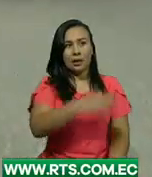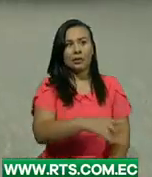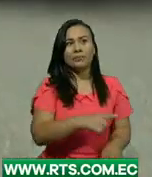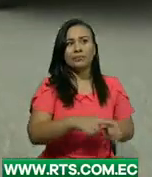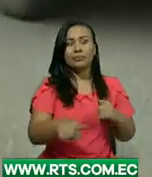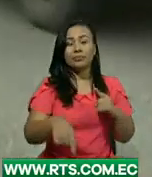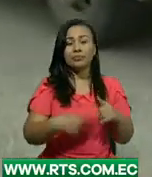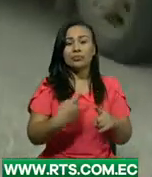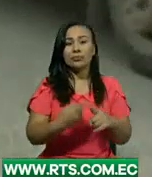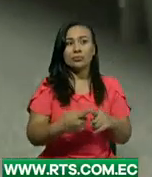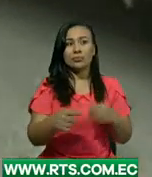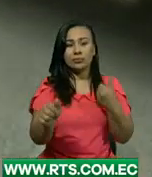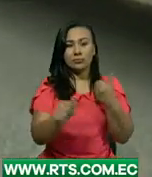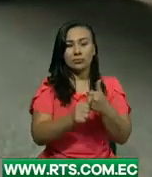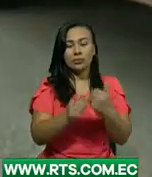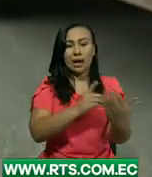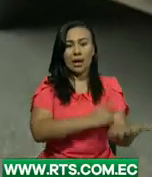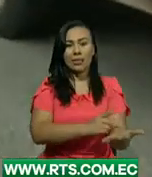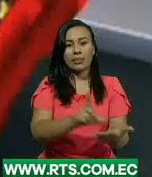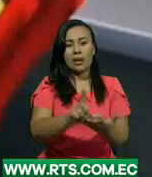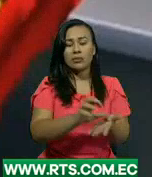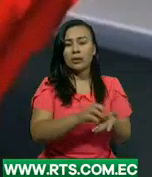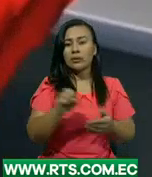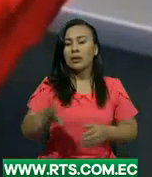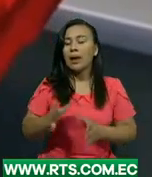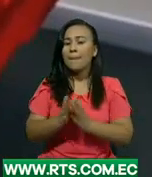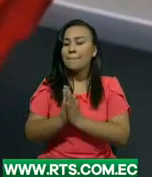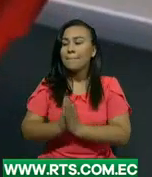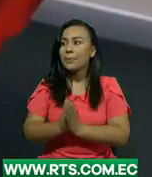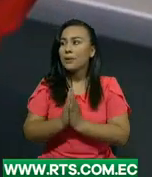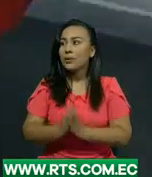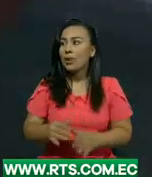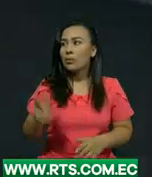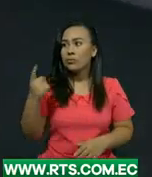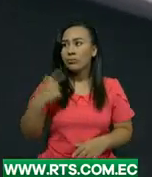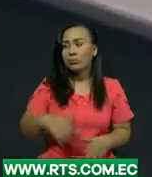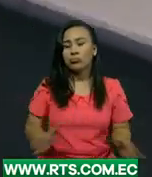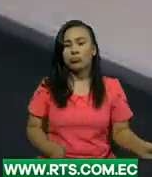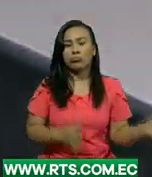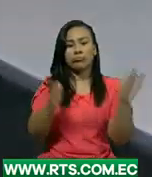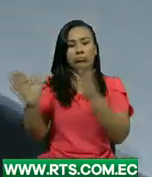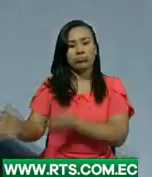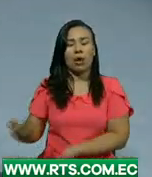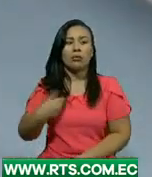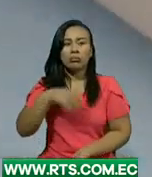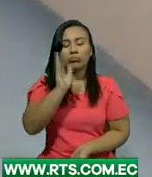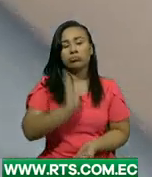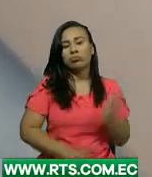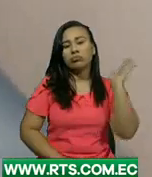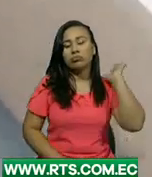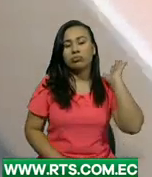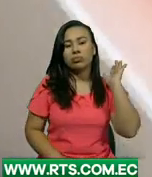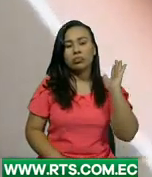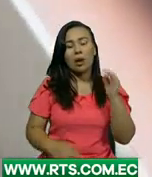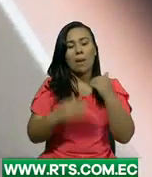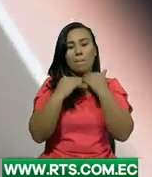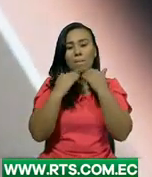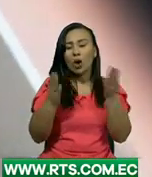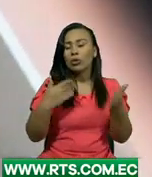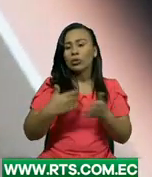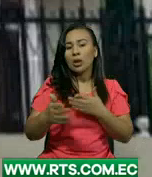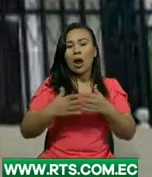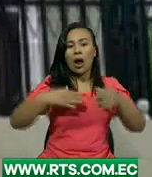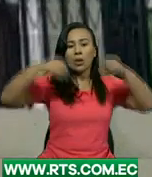cuando llegaron a la vía Daule. Y como se lo pidió, el conductor lo dejó aquí y él se desapareció, sin importarle la lluvia de